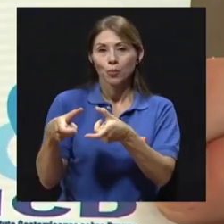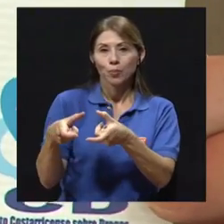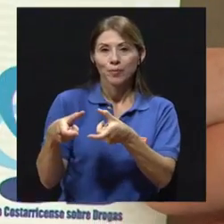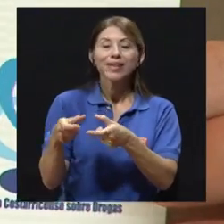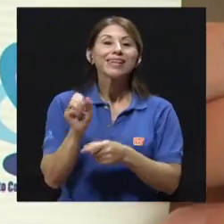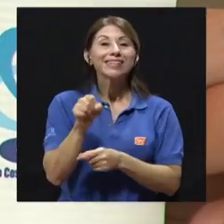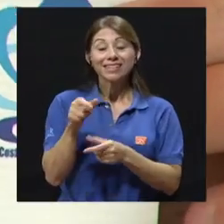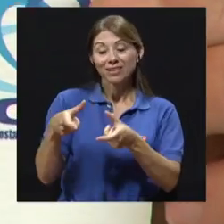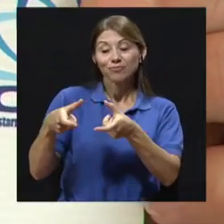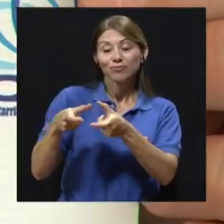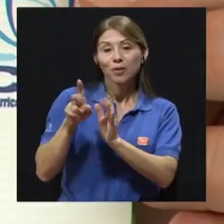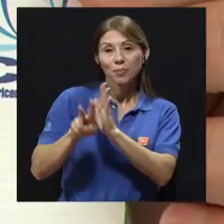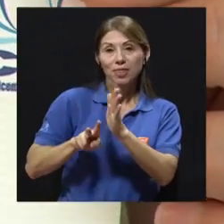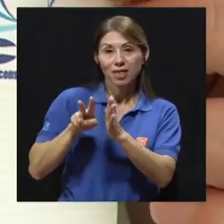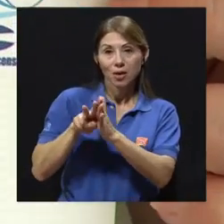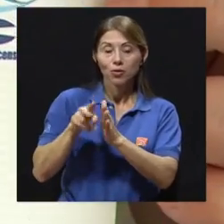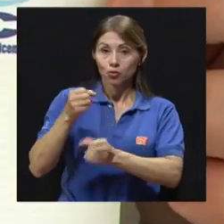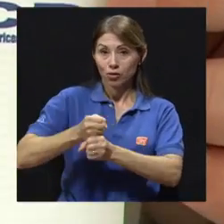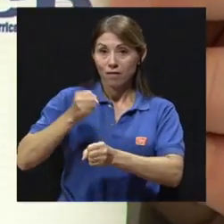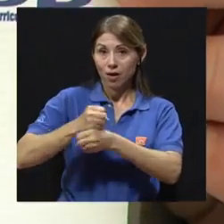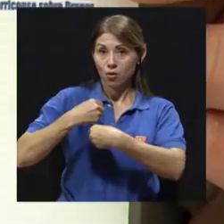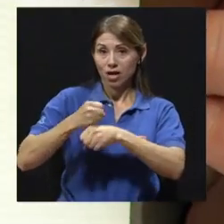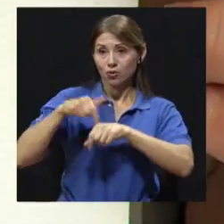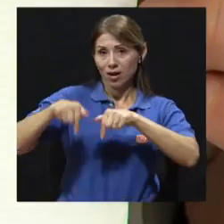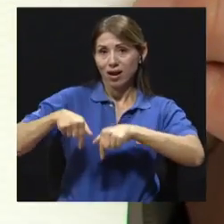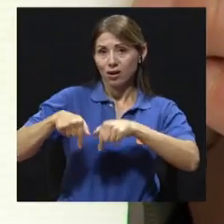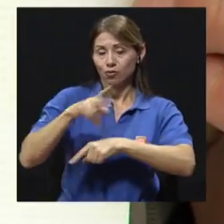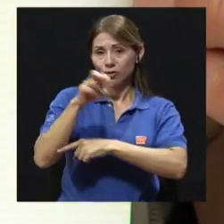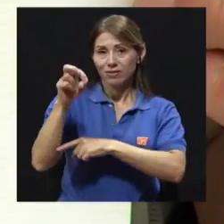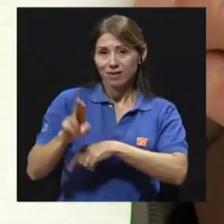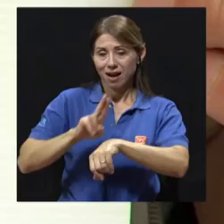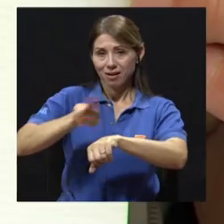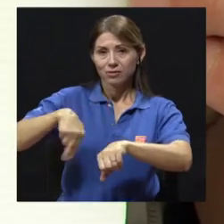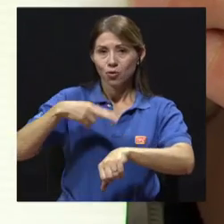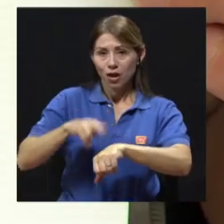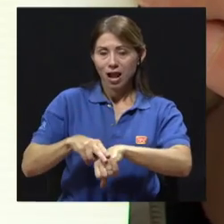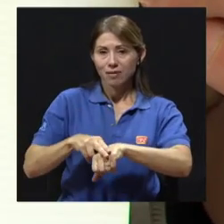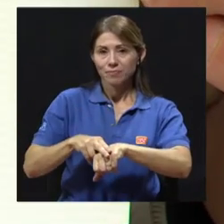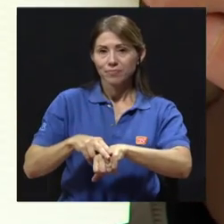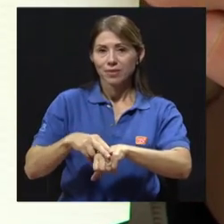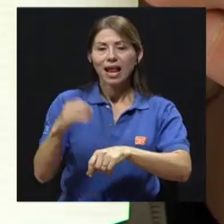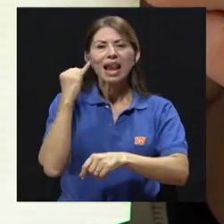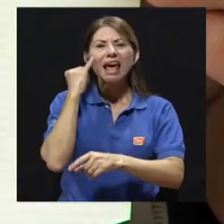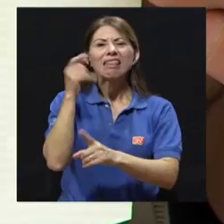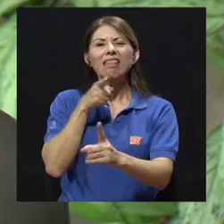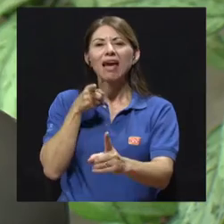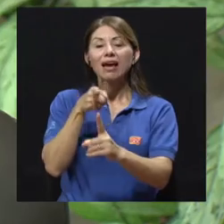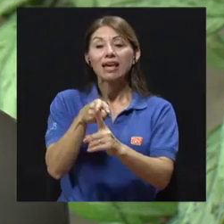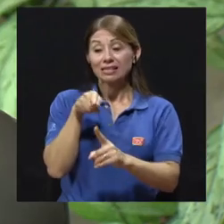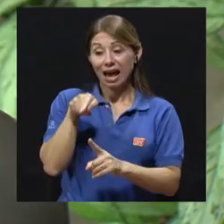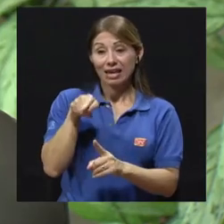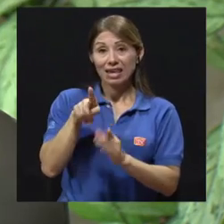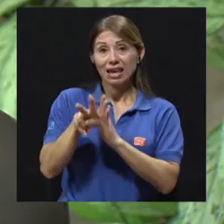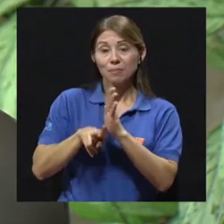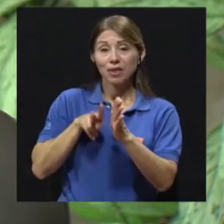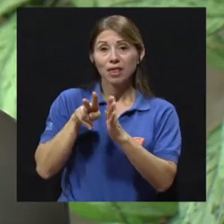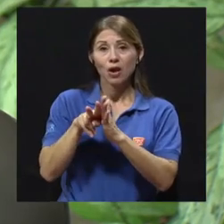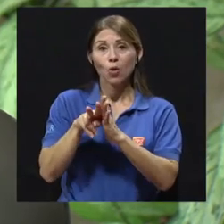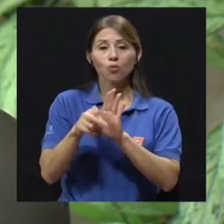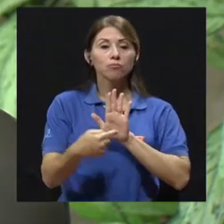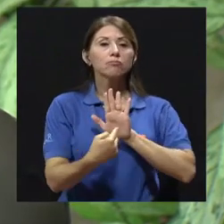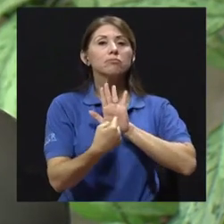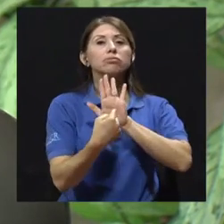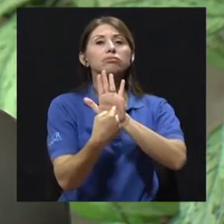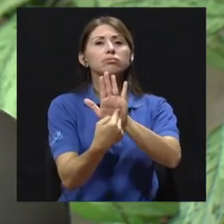Uh-huh. Esto es un corto, es una producción nacional. La idea es representar en este corto